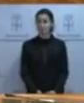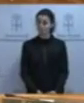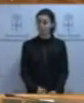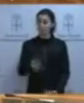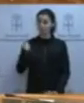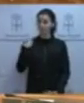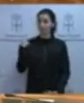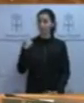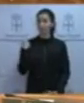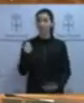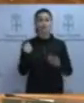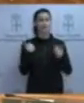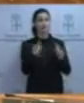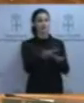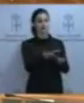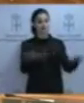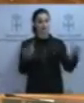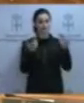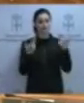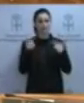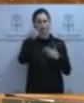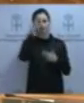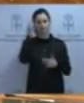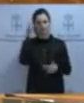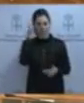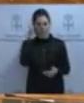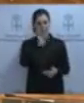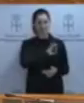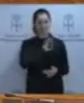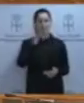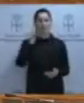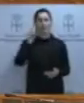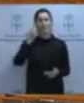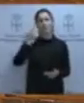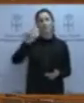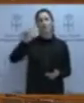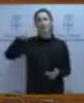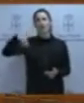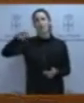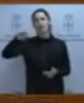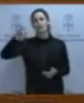Presidente, señorías, señora de la Mata.